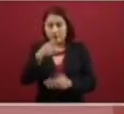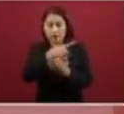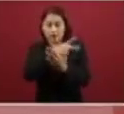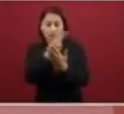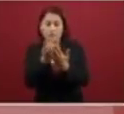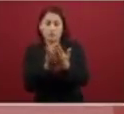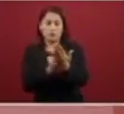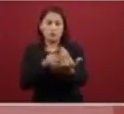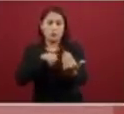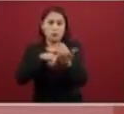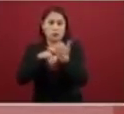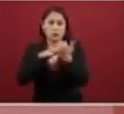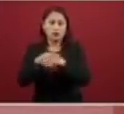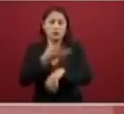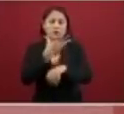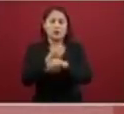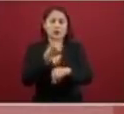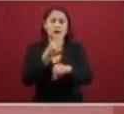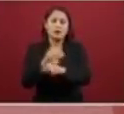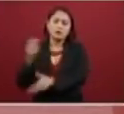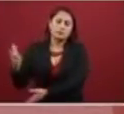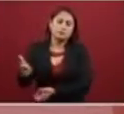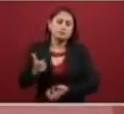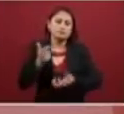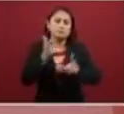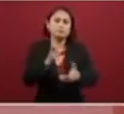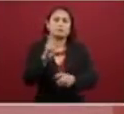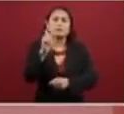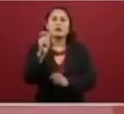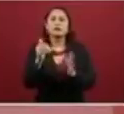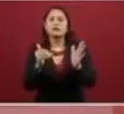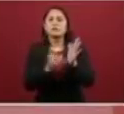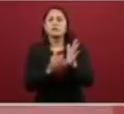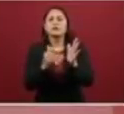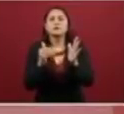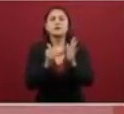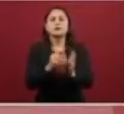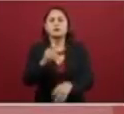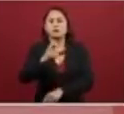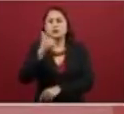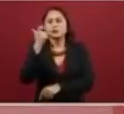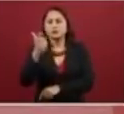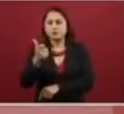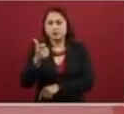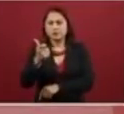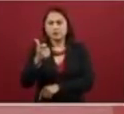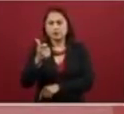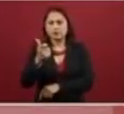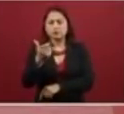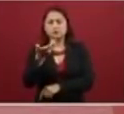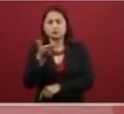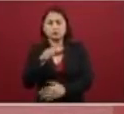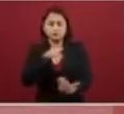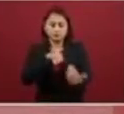destinando 20,000 millones de pesos para el mantenimiento de más de